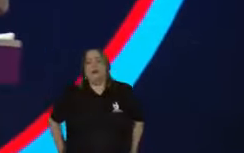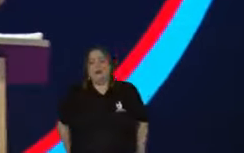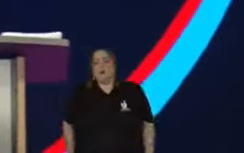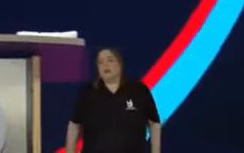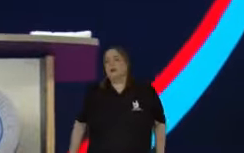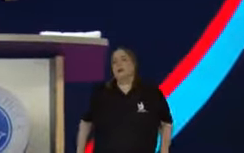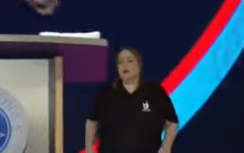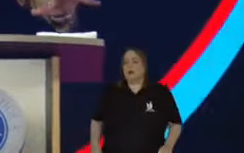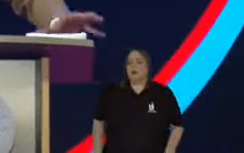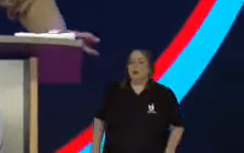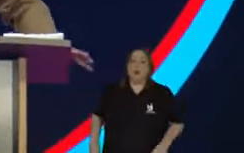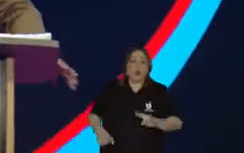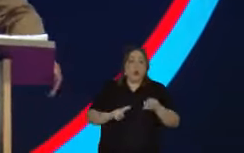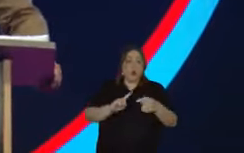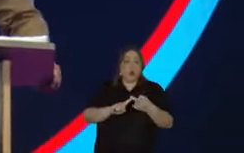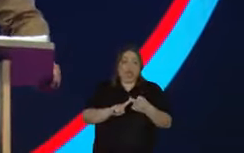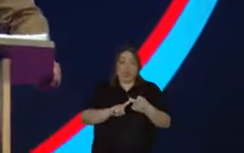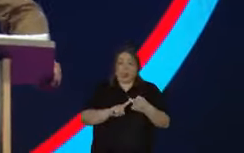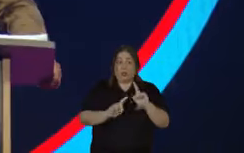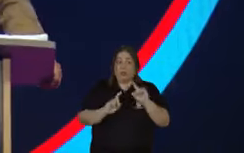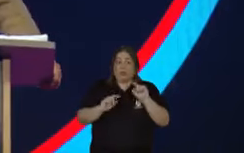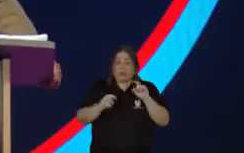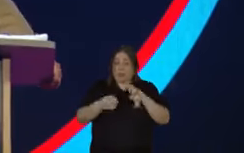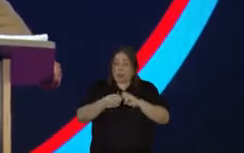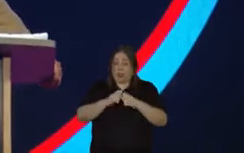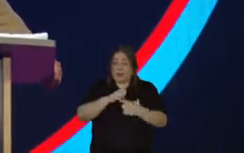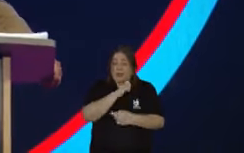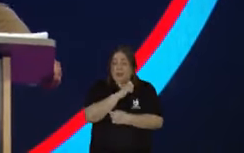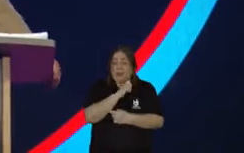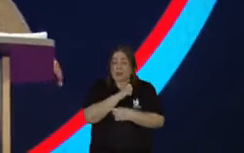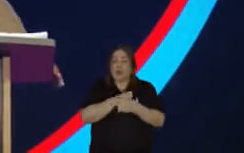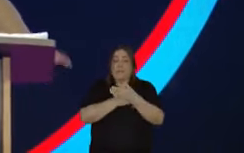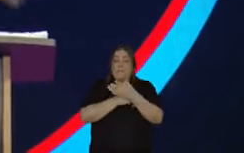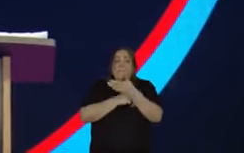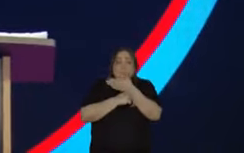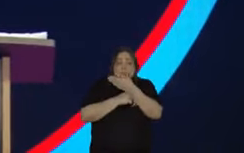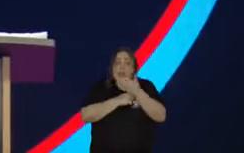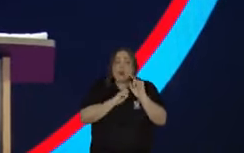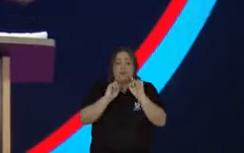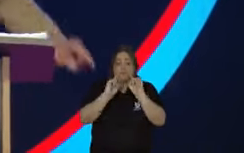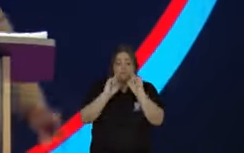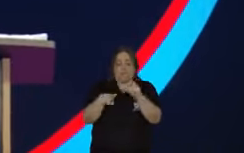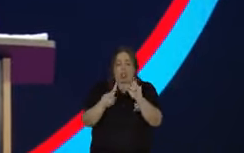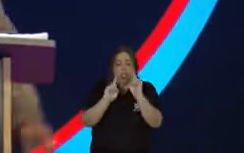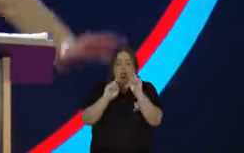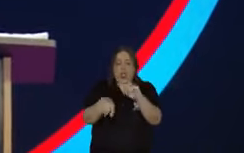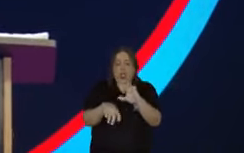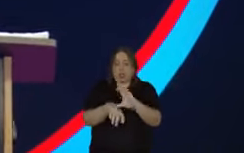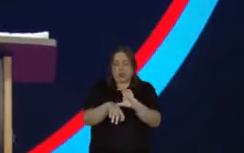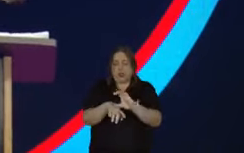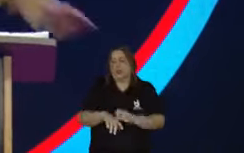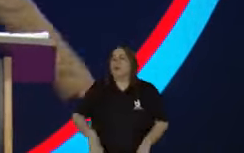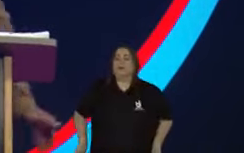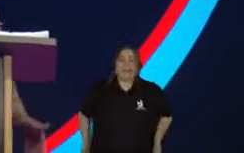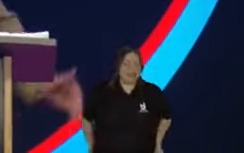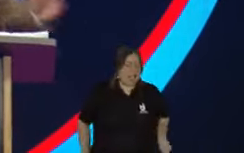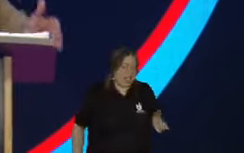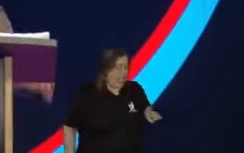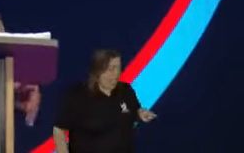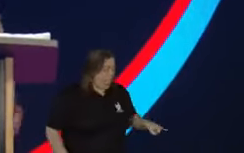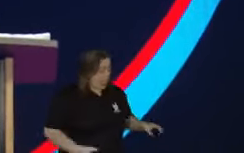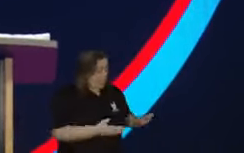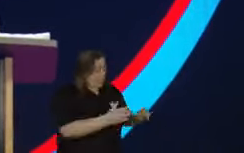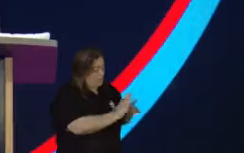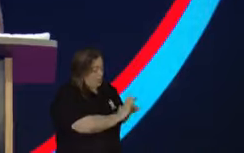No caigamos en la trampa de las mentiras del enemigo. Así que él es homicida, el diablo, mentiroso